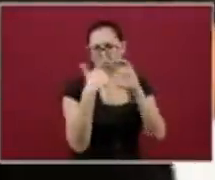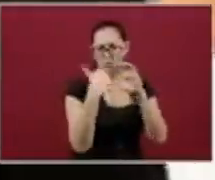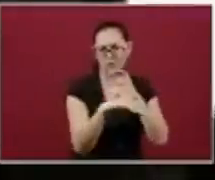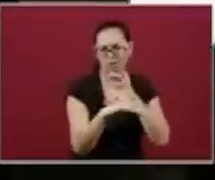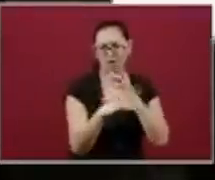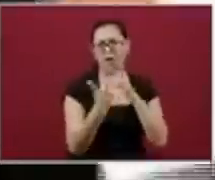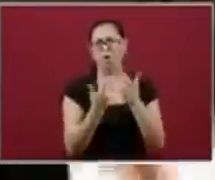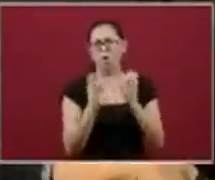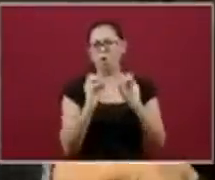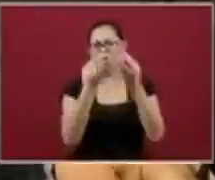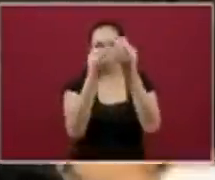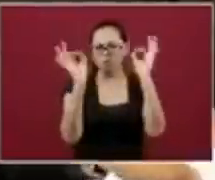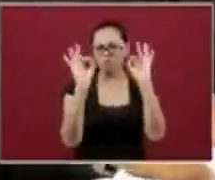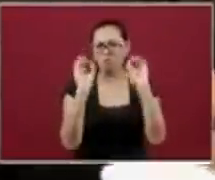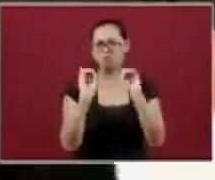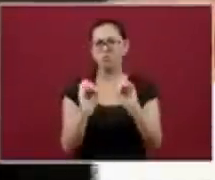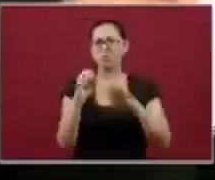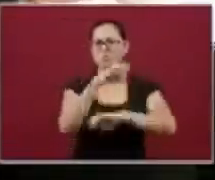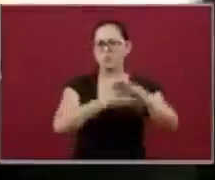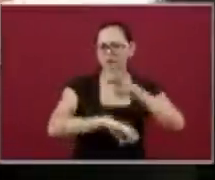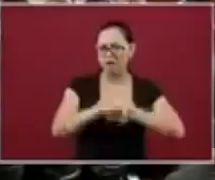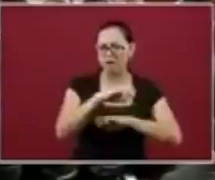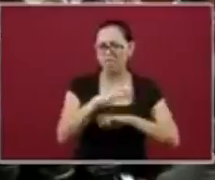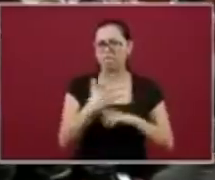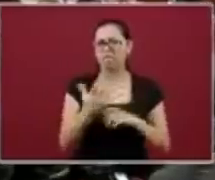de los consulados, a través de la embajada?